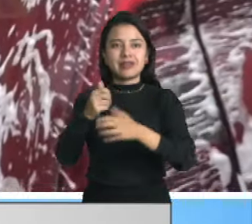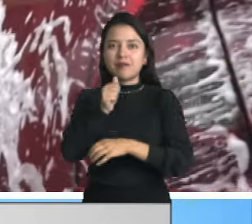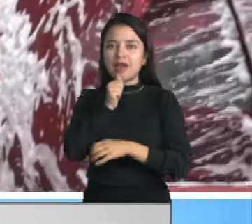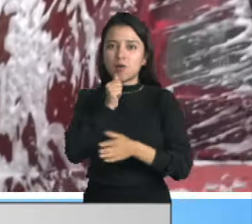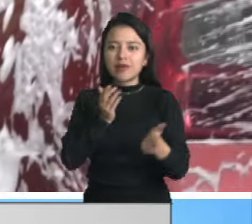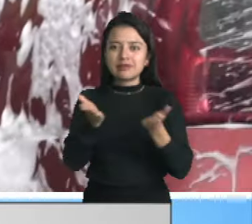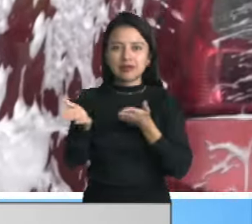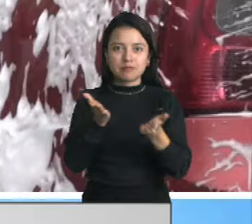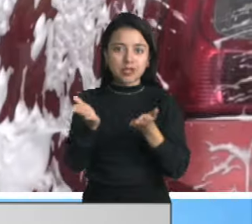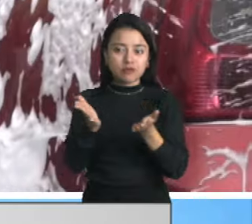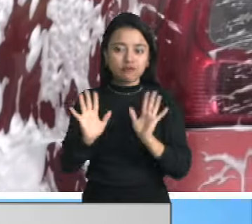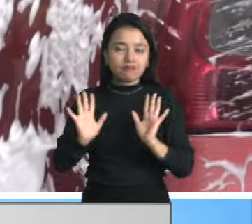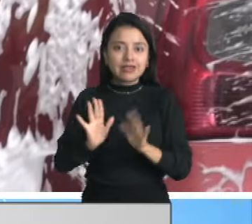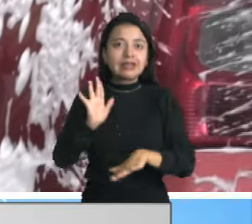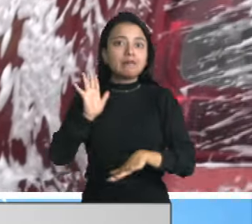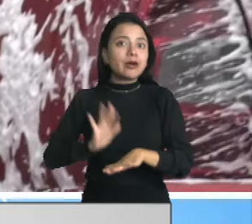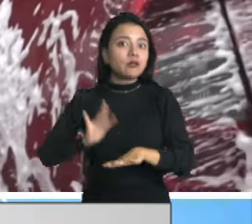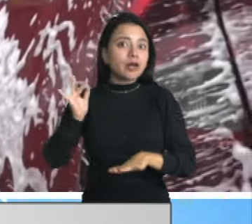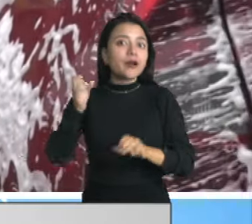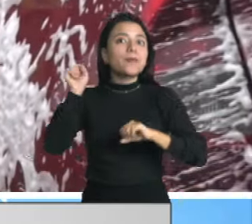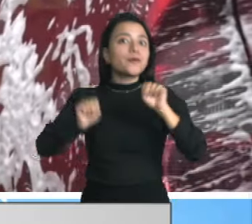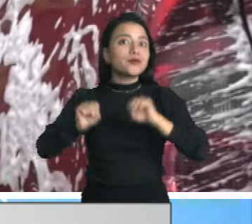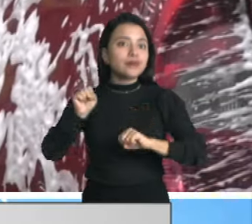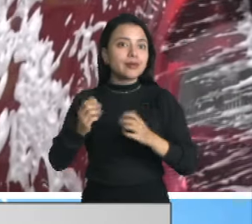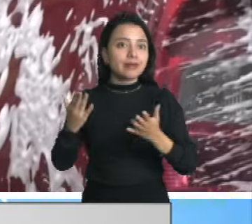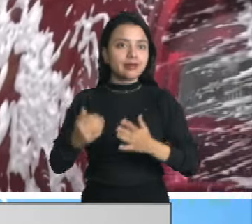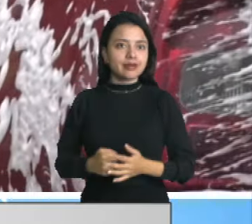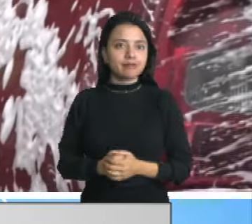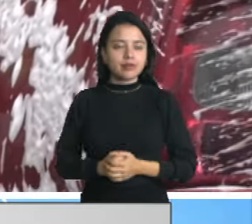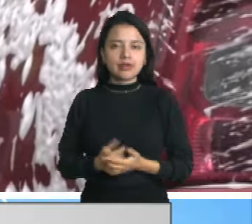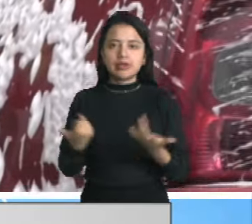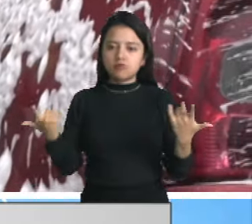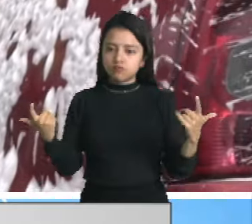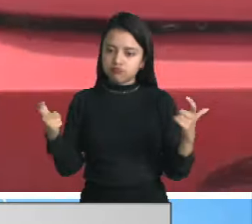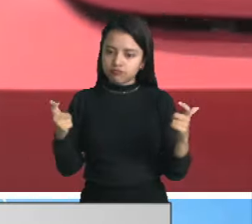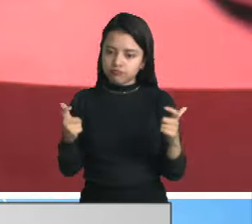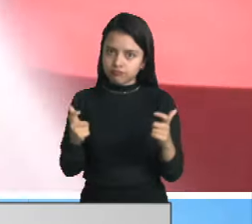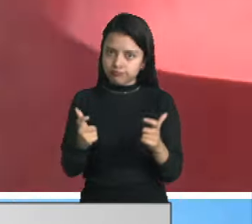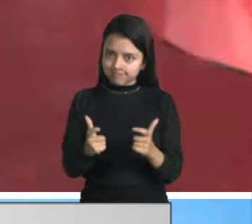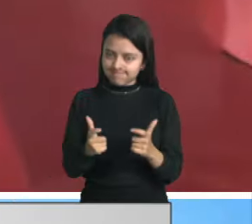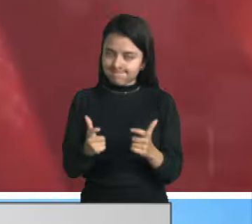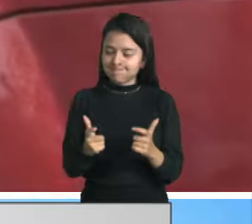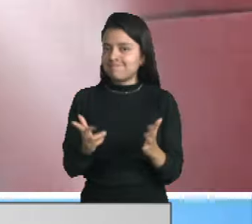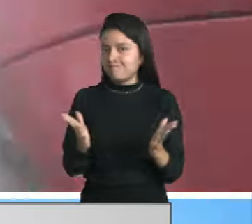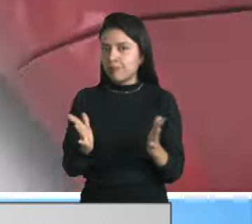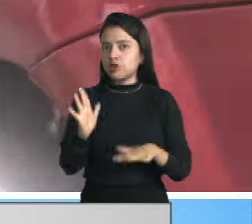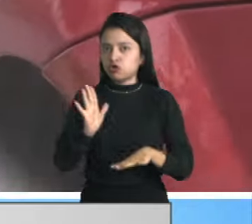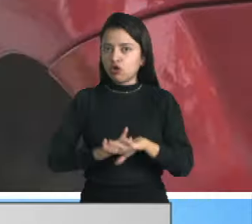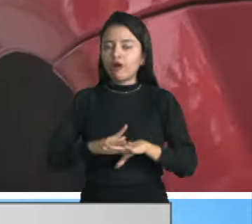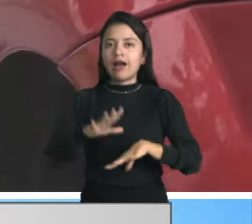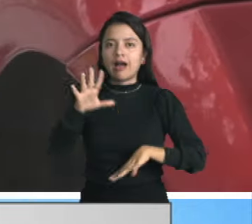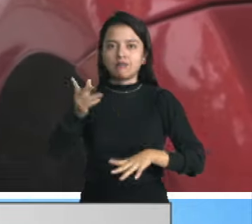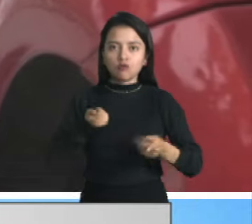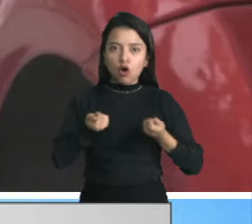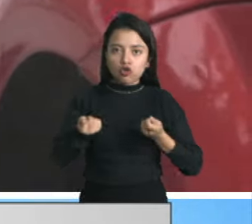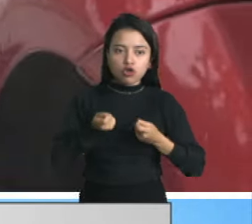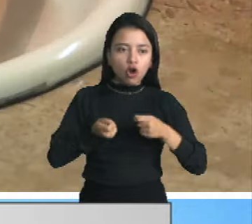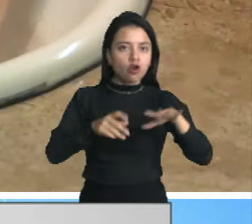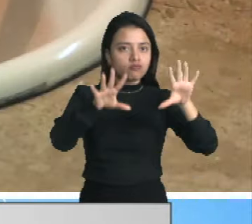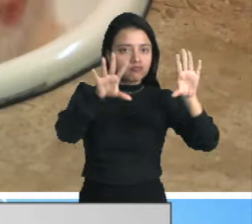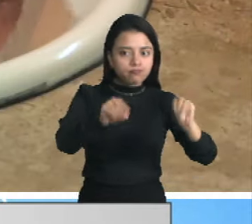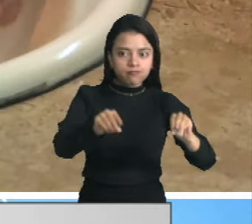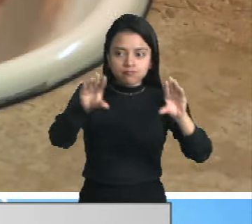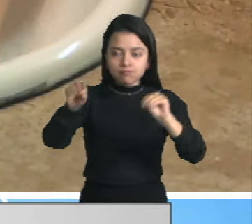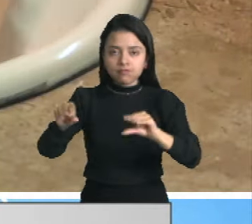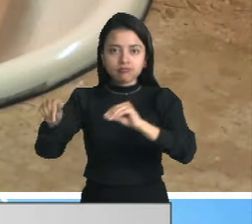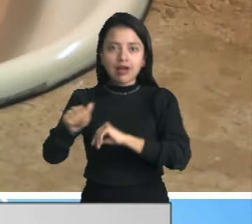evento que nos toque llegar allá, pues para garantizar que reducimos el consumo, pero también de que operativamente es